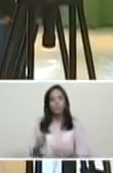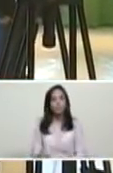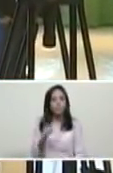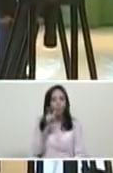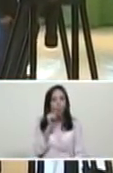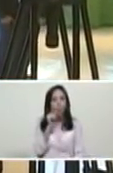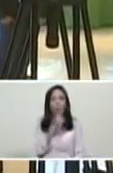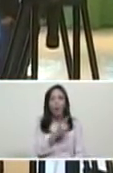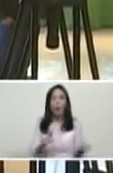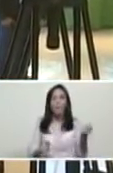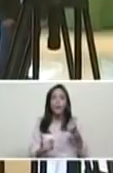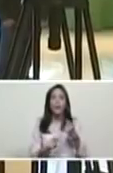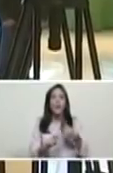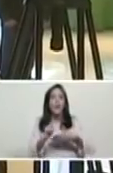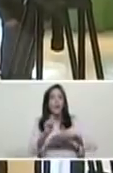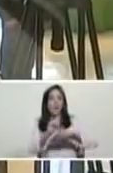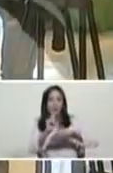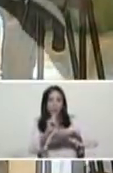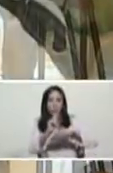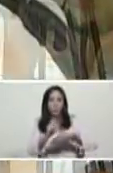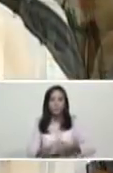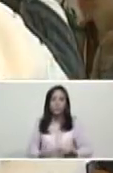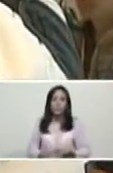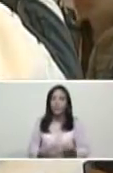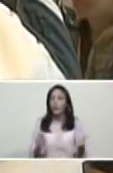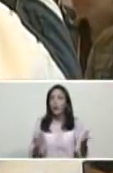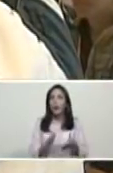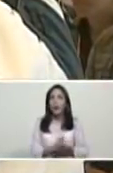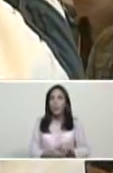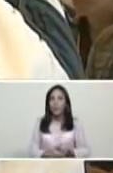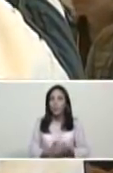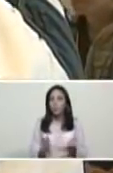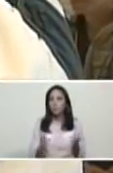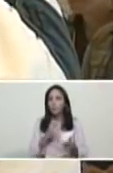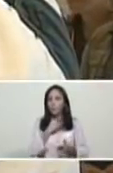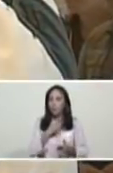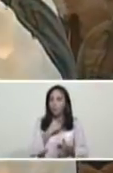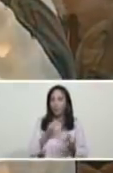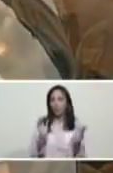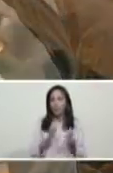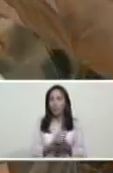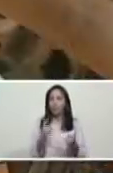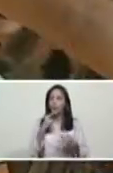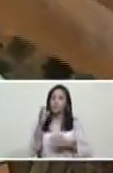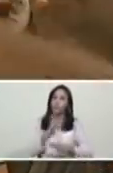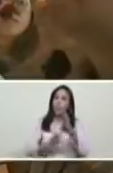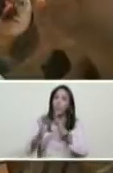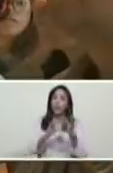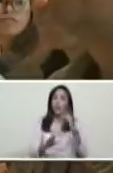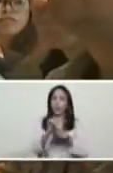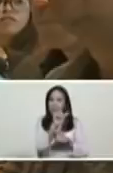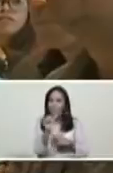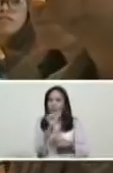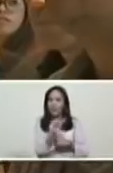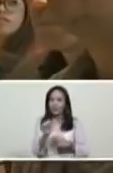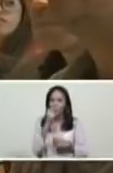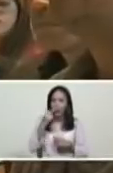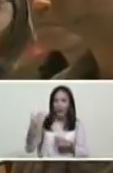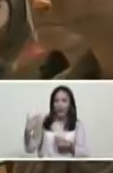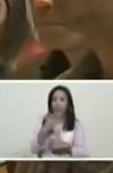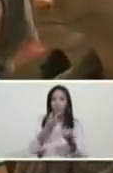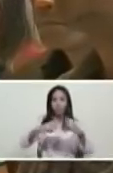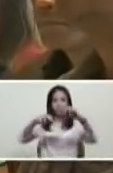de Telesur. Nos gustaría saber, bueno, como usted lo resaltaba hace momentos, en la última semana usted ha estado en encuentro con